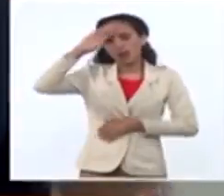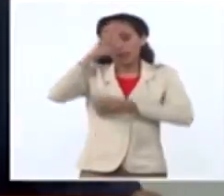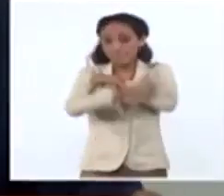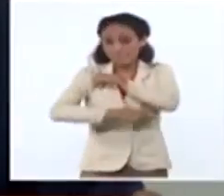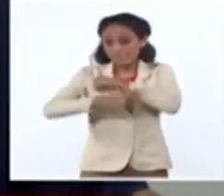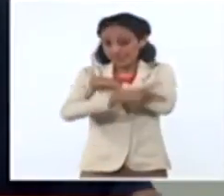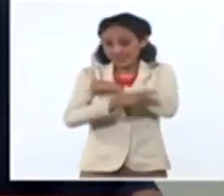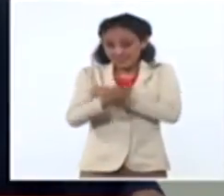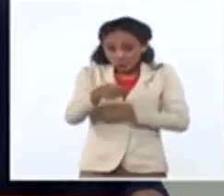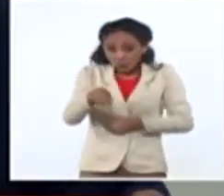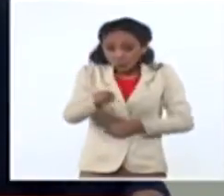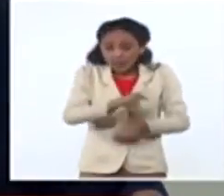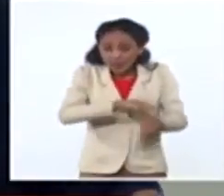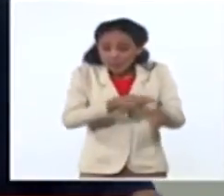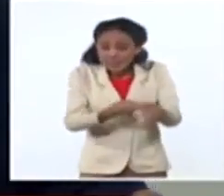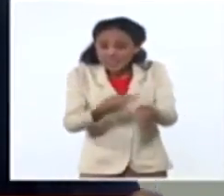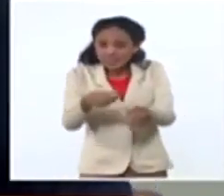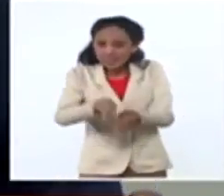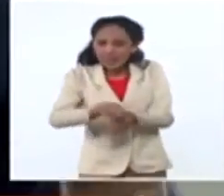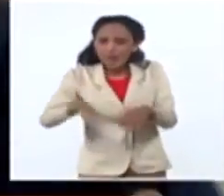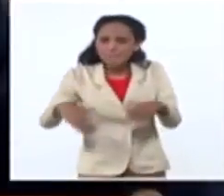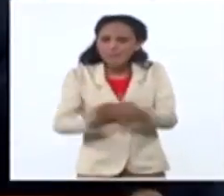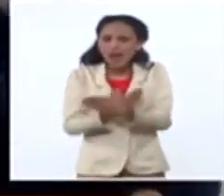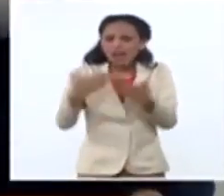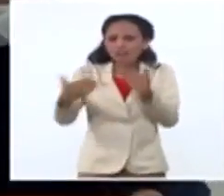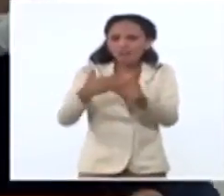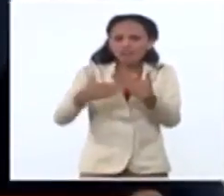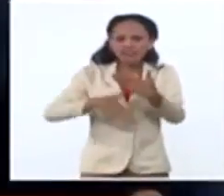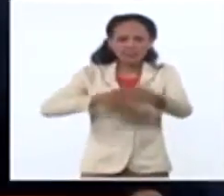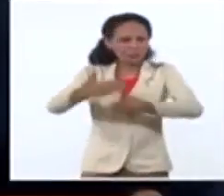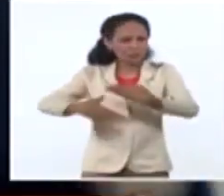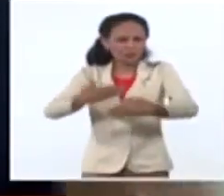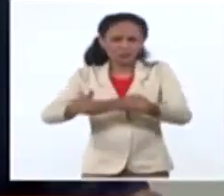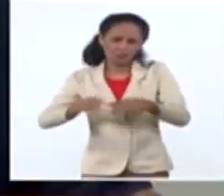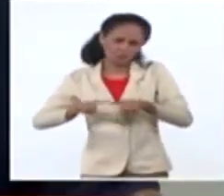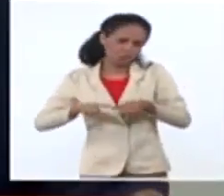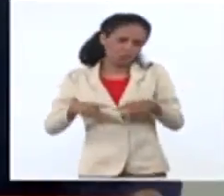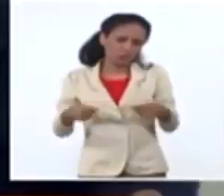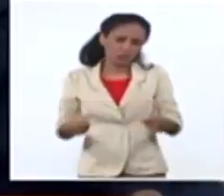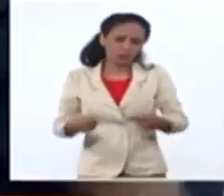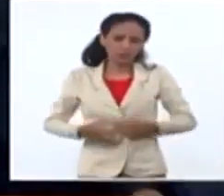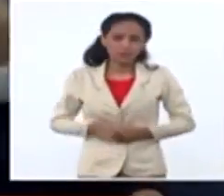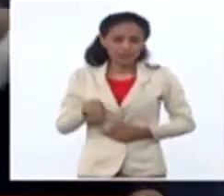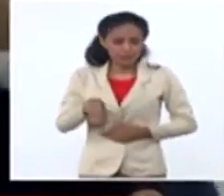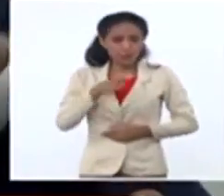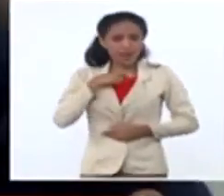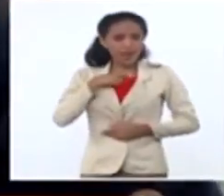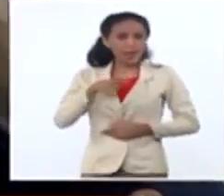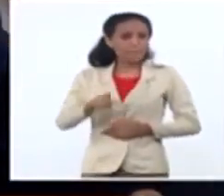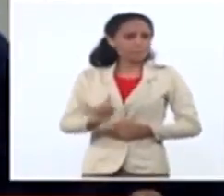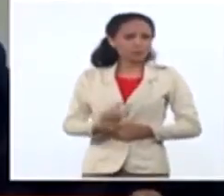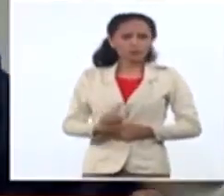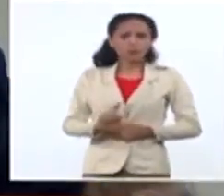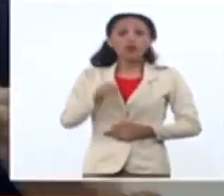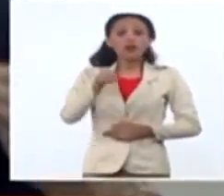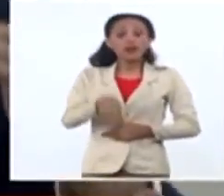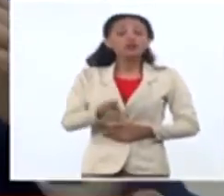que ustedes representan. No es hipotético. No hablo solo